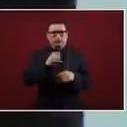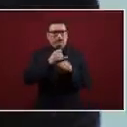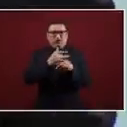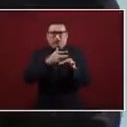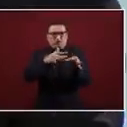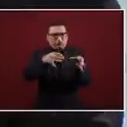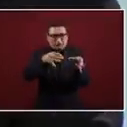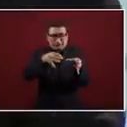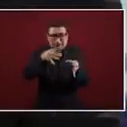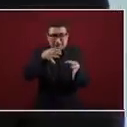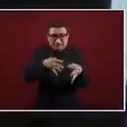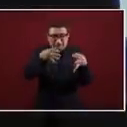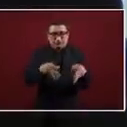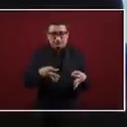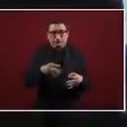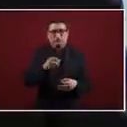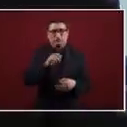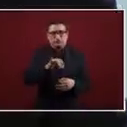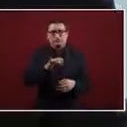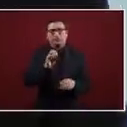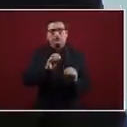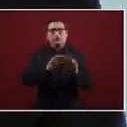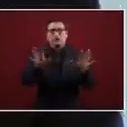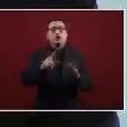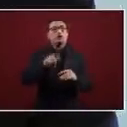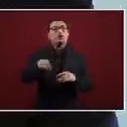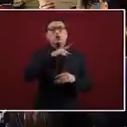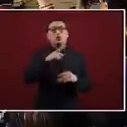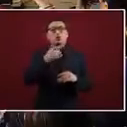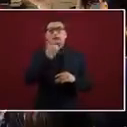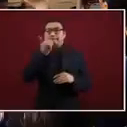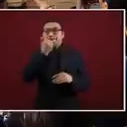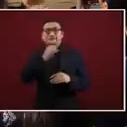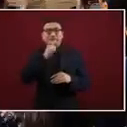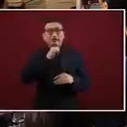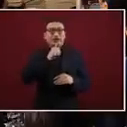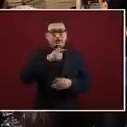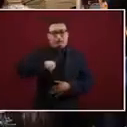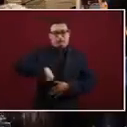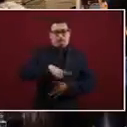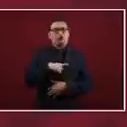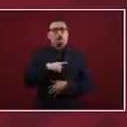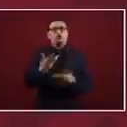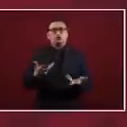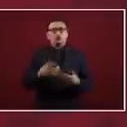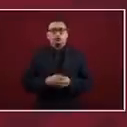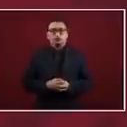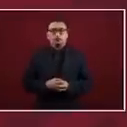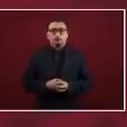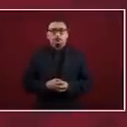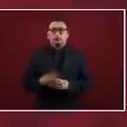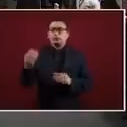precisa, sin ninguna equivocación. Y nosotros... Tampoco era